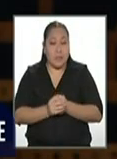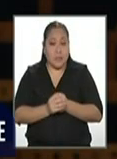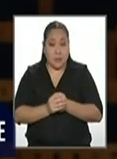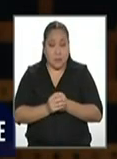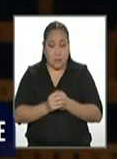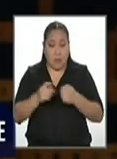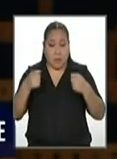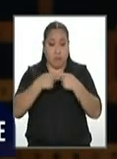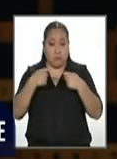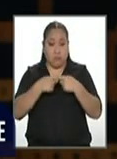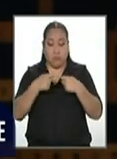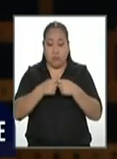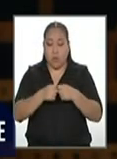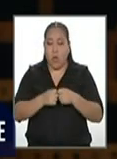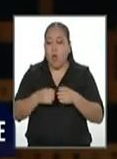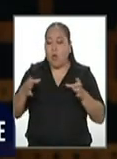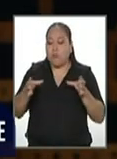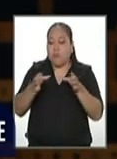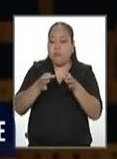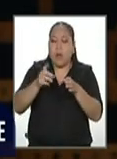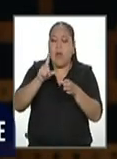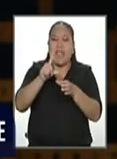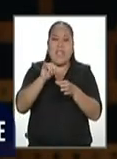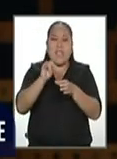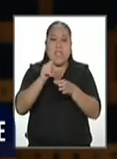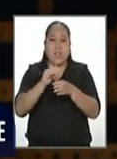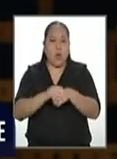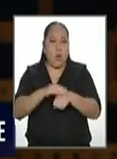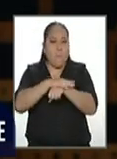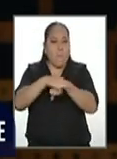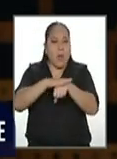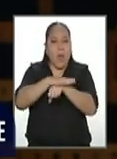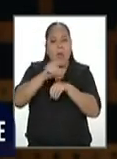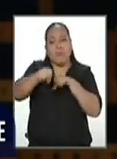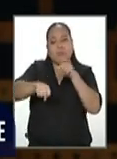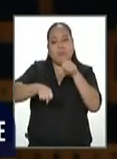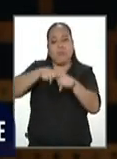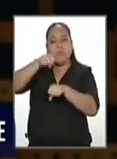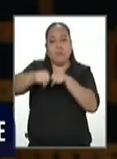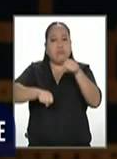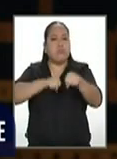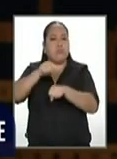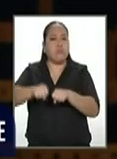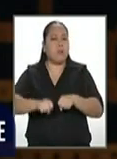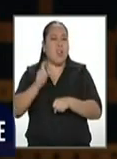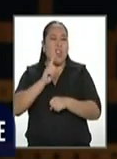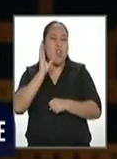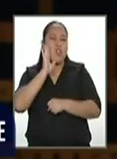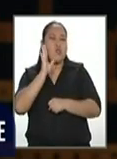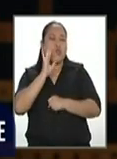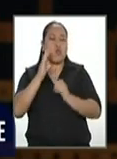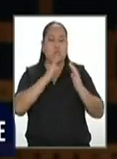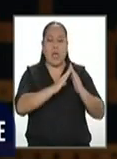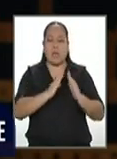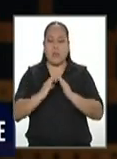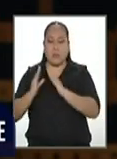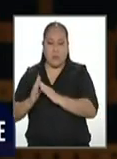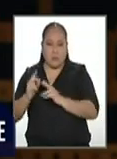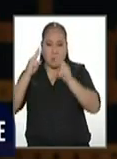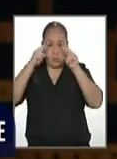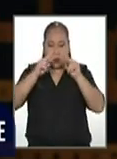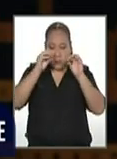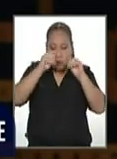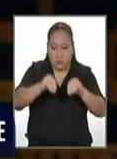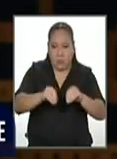¿no? Con batería de litio, planes para la movilidad ciclística que descontaminen las ciudades para aterrizar,